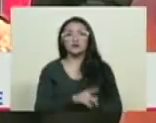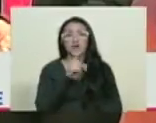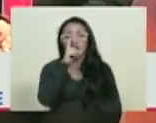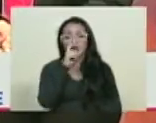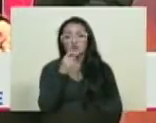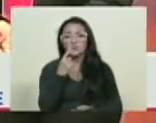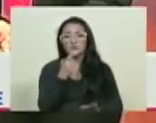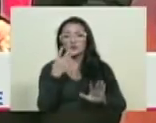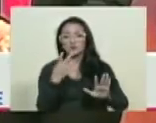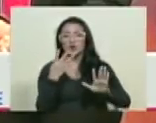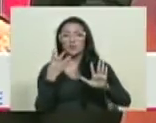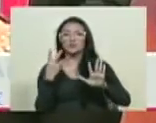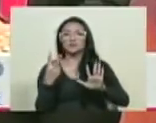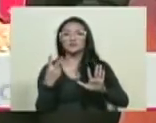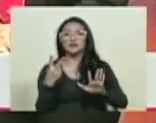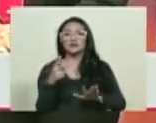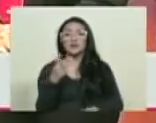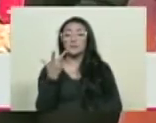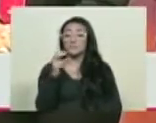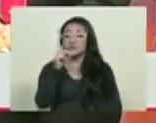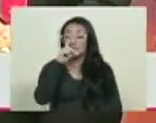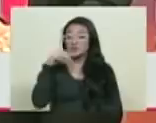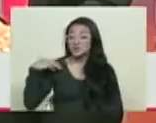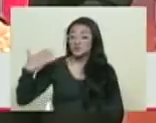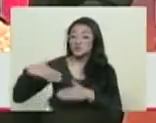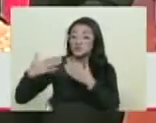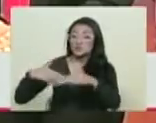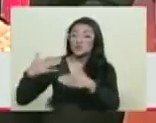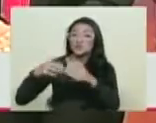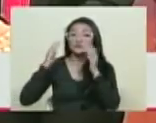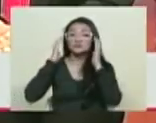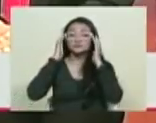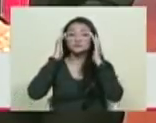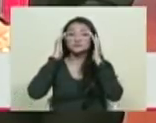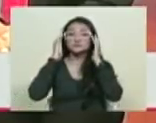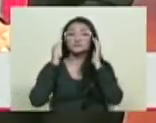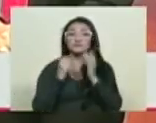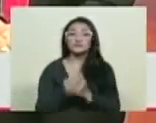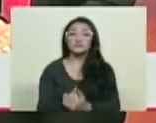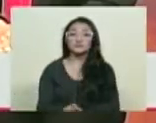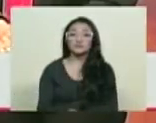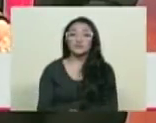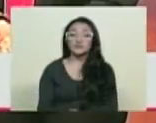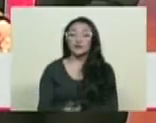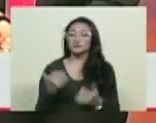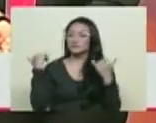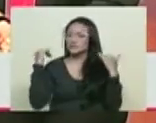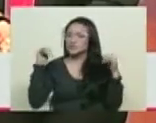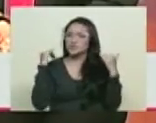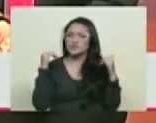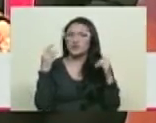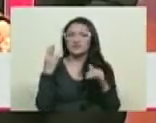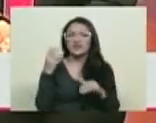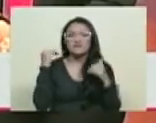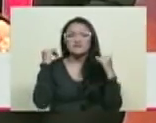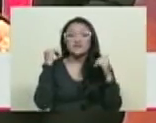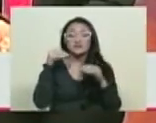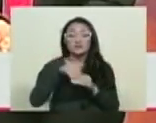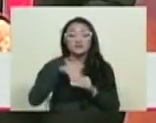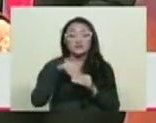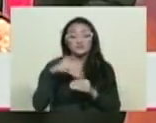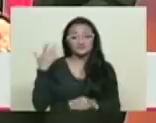97 y 20 años después bueno lo que hemos hecho es celebrarlo con tres fiestas electorales